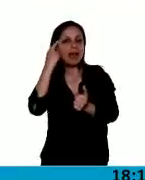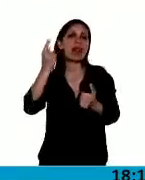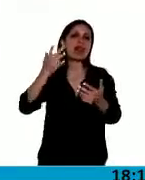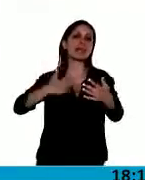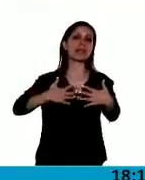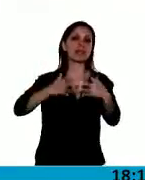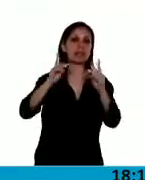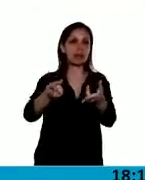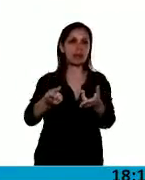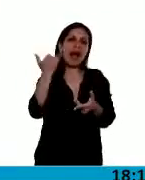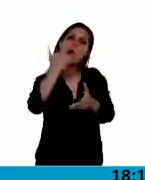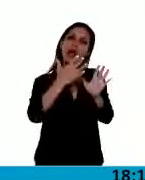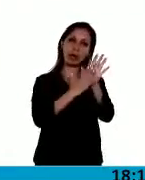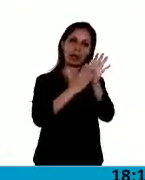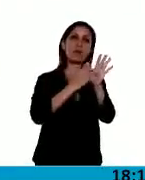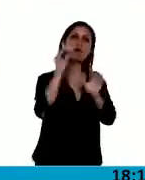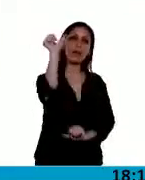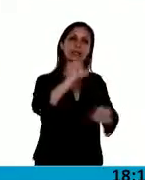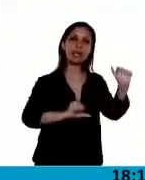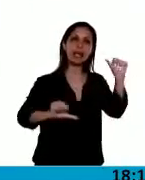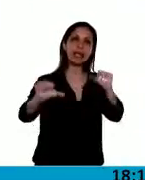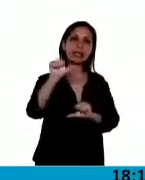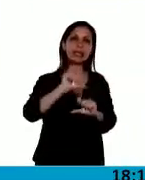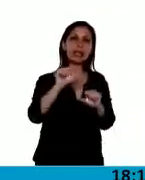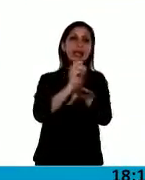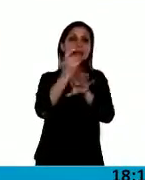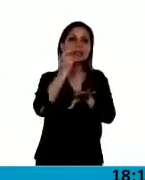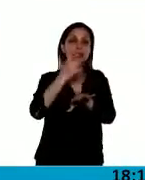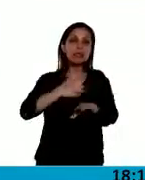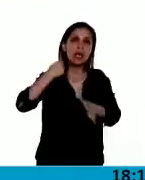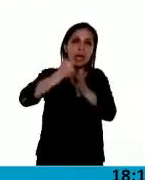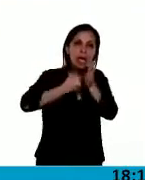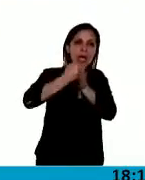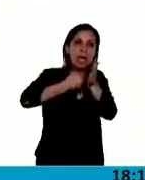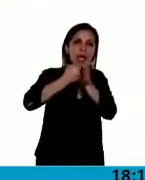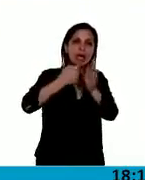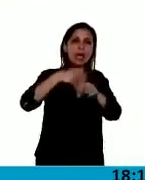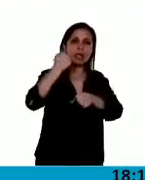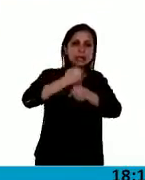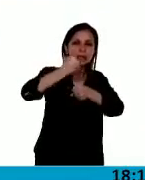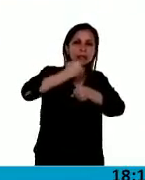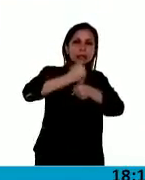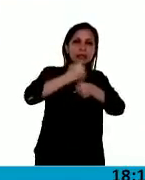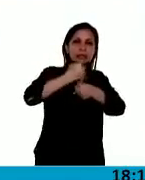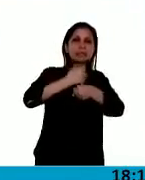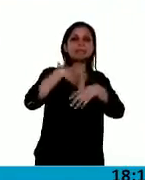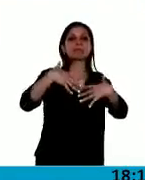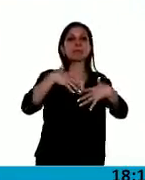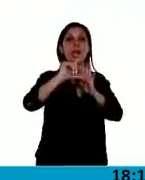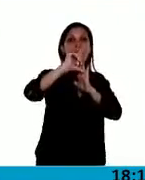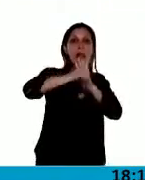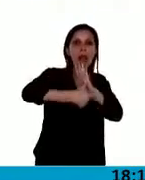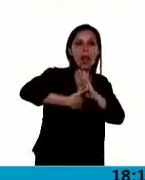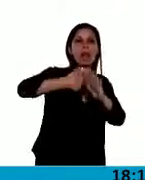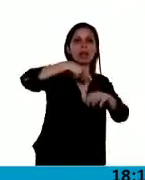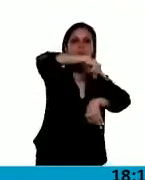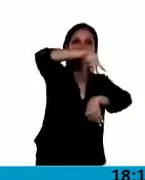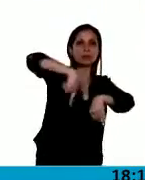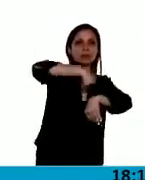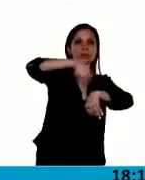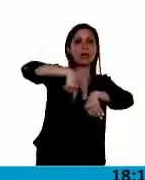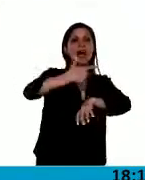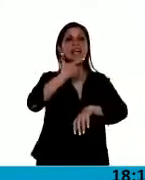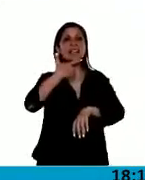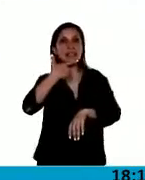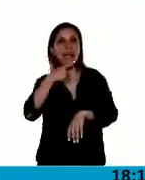demostrado científicamente que estar expuestos a mucho tiempo a semejante estrés puede